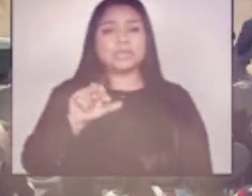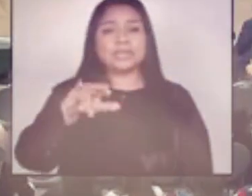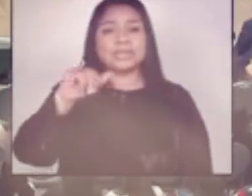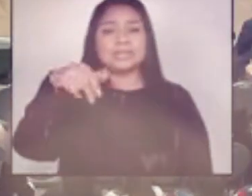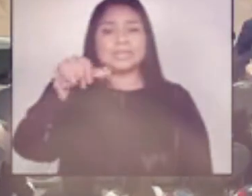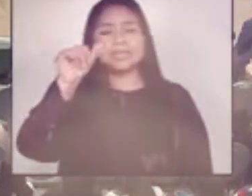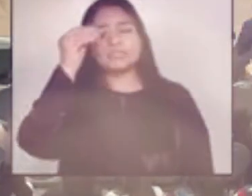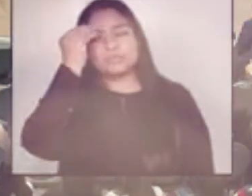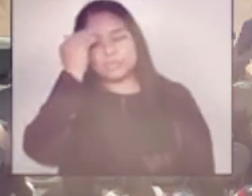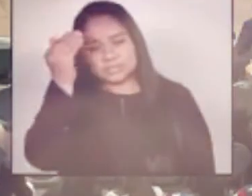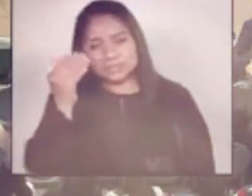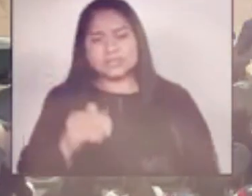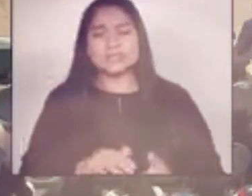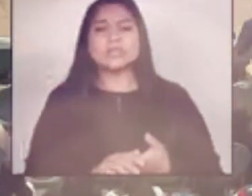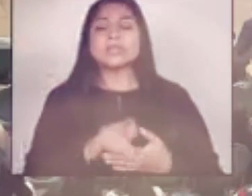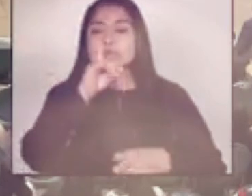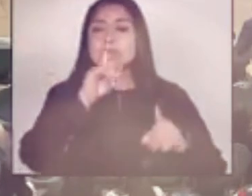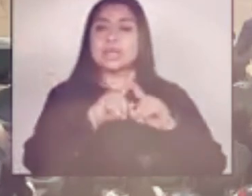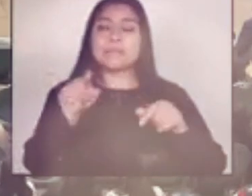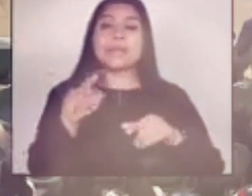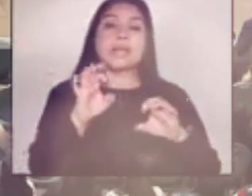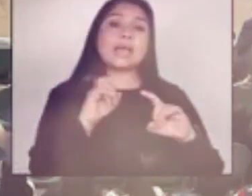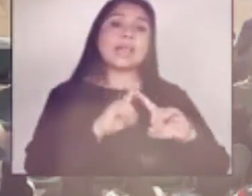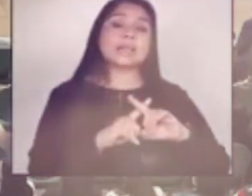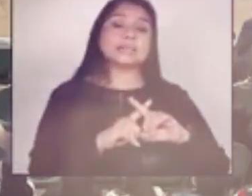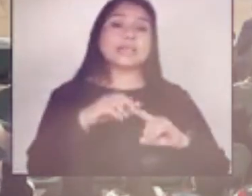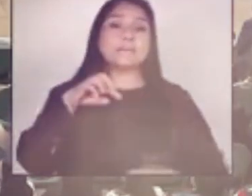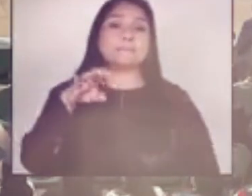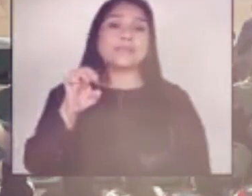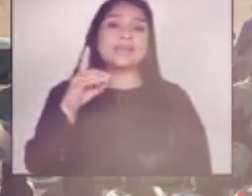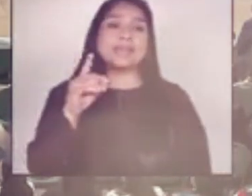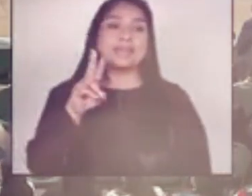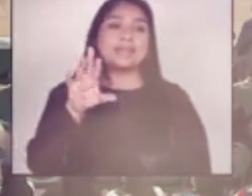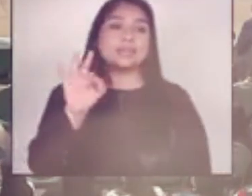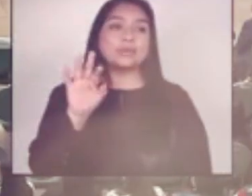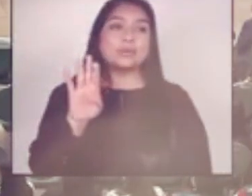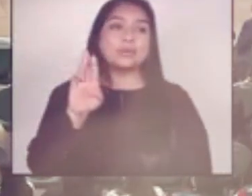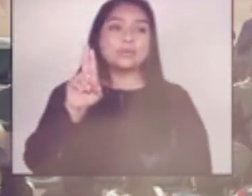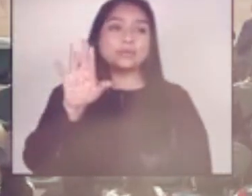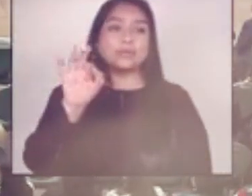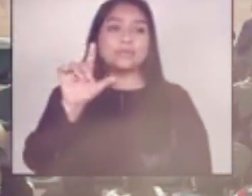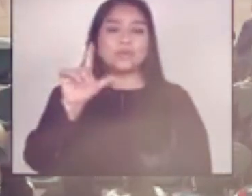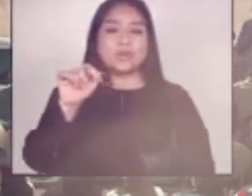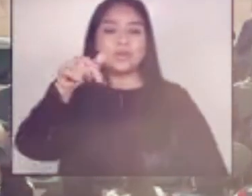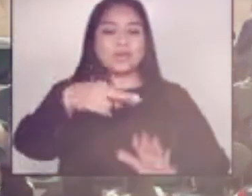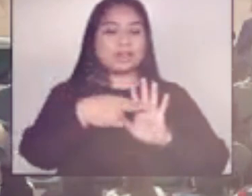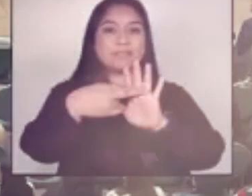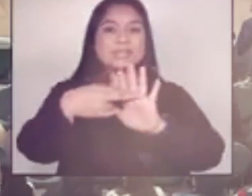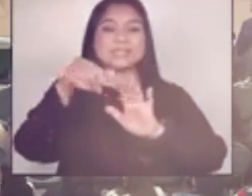gracias. Y al ex canciller Pedro Brolo, y hoy representante de Guatemala ante el